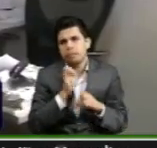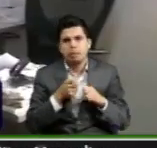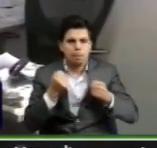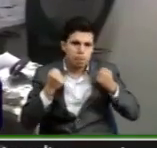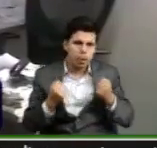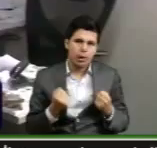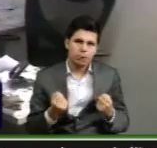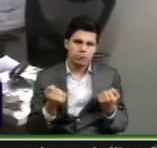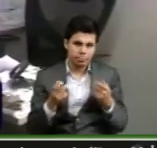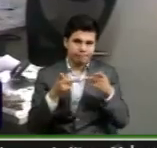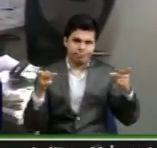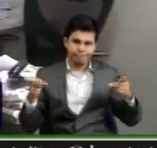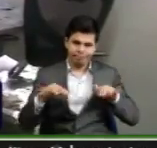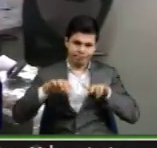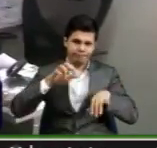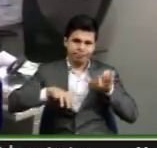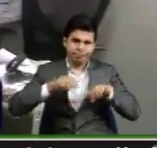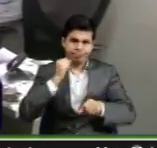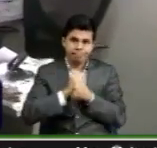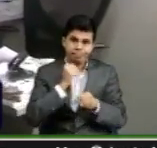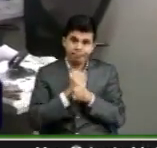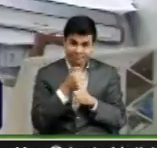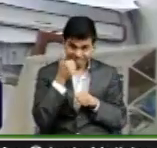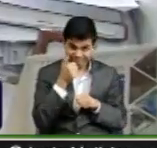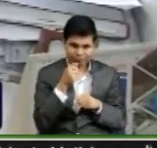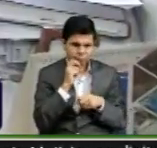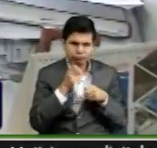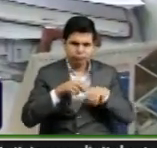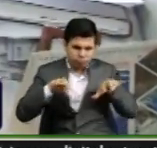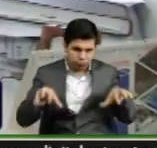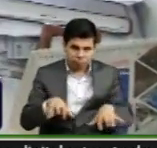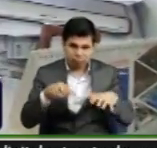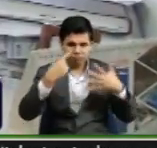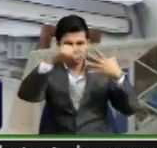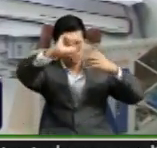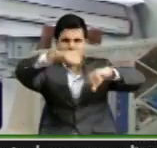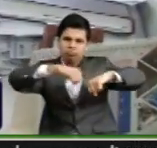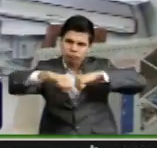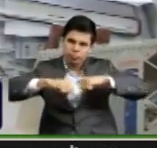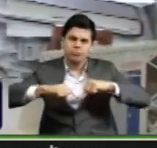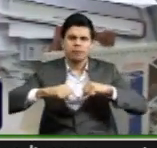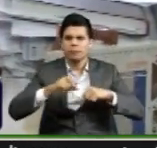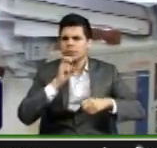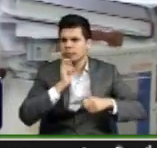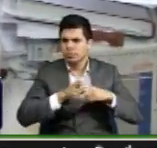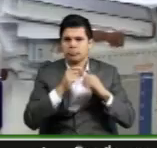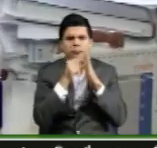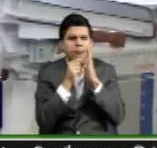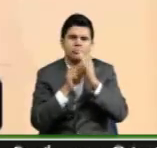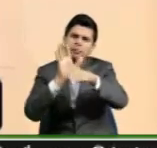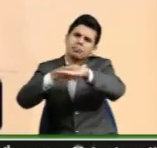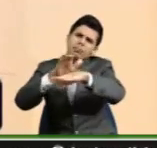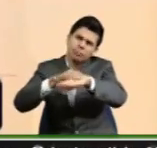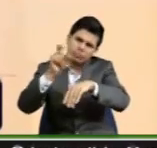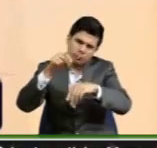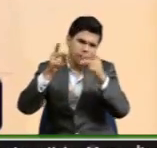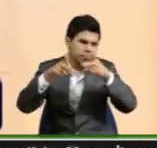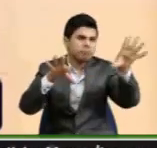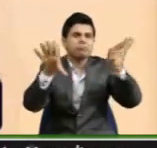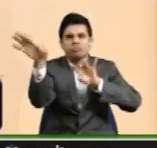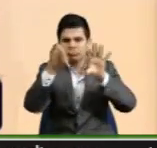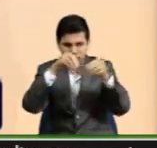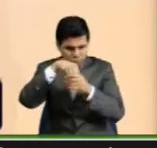instalaciones es otro de los impedimentos que tienen para realizar sus labores oportunidades ya han solicitado el aumento del personal